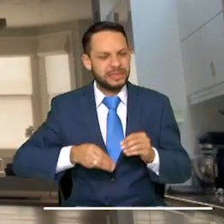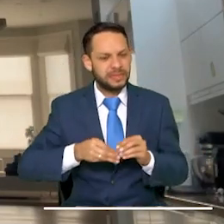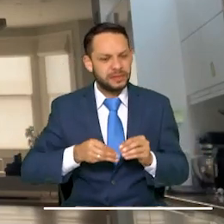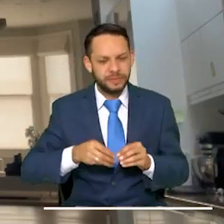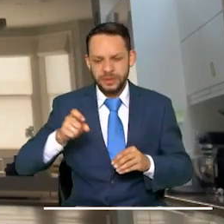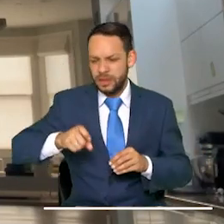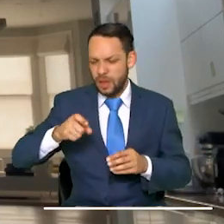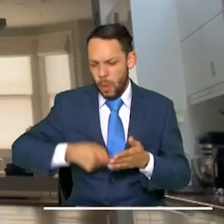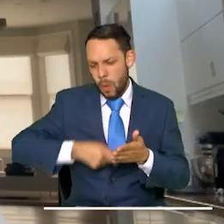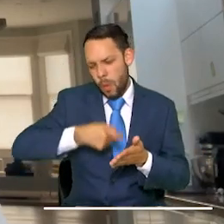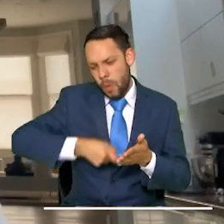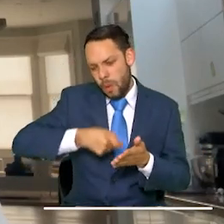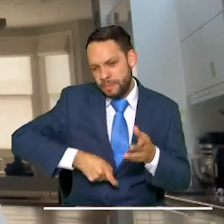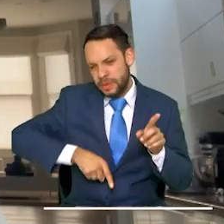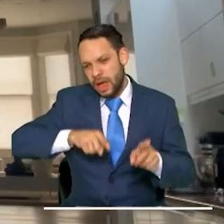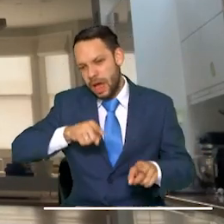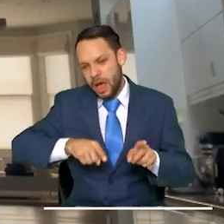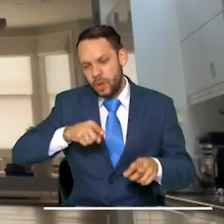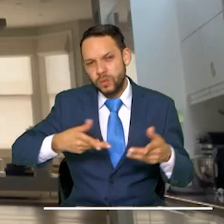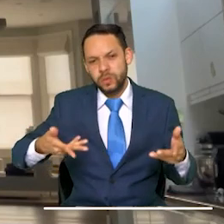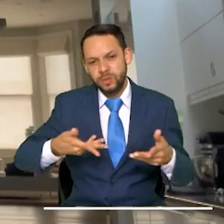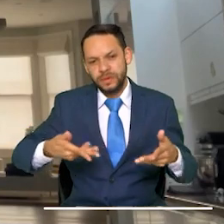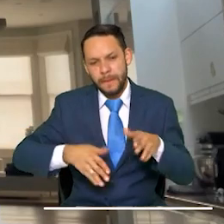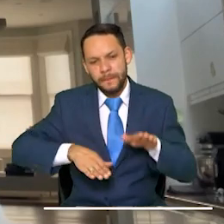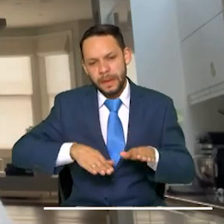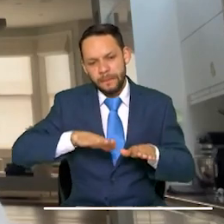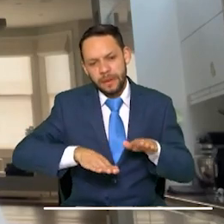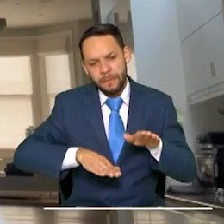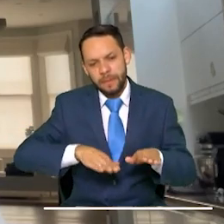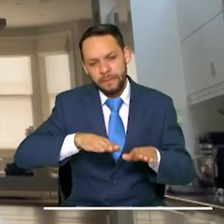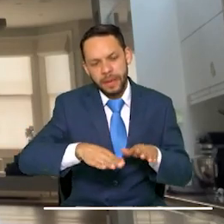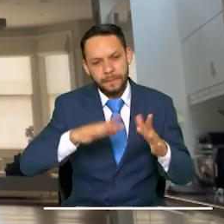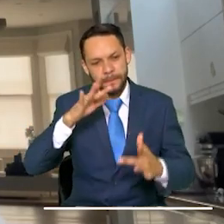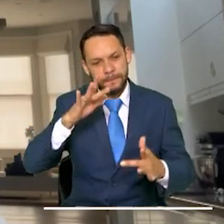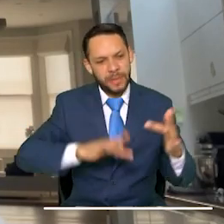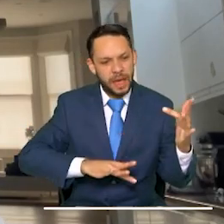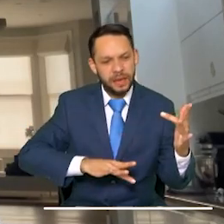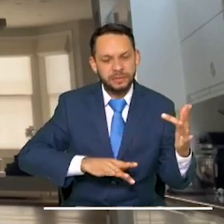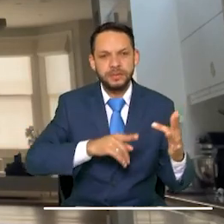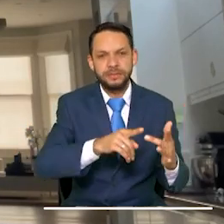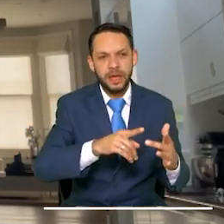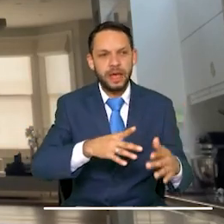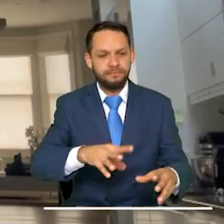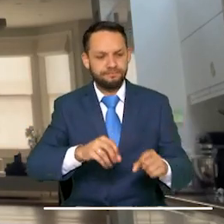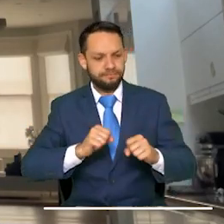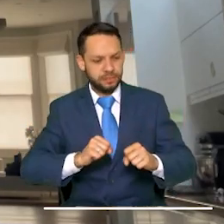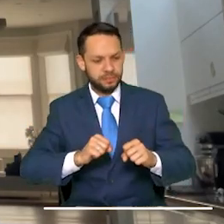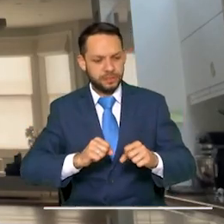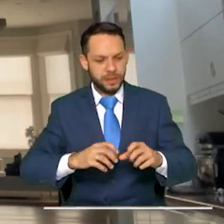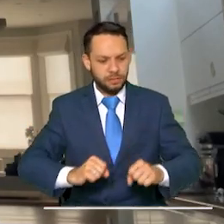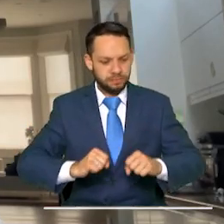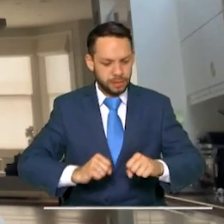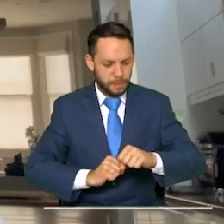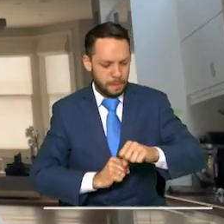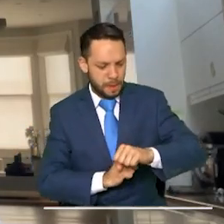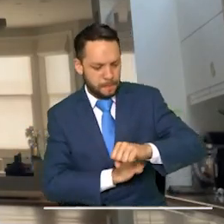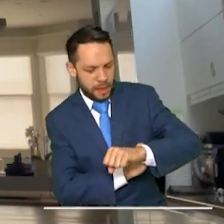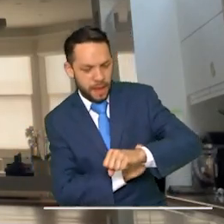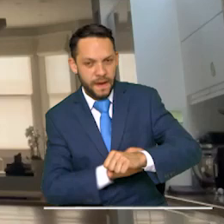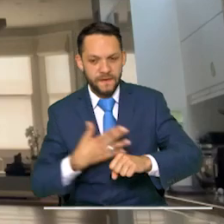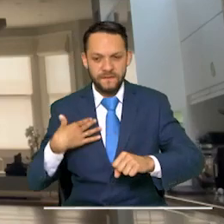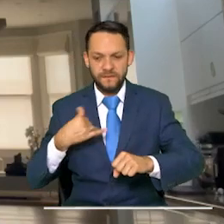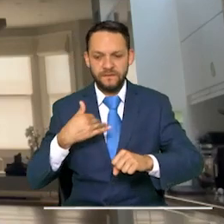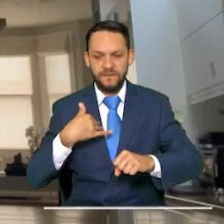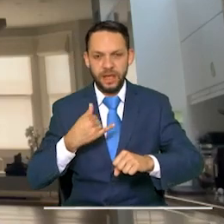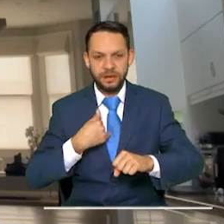que tal vez estén transitando por ese proceso, que hayan desconectado de su esencia, de su ser, de su verdadera